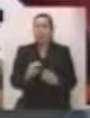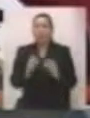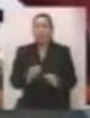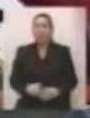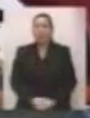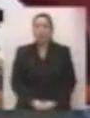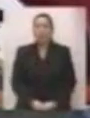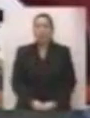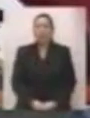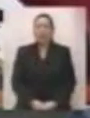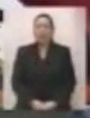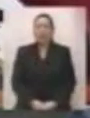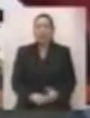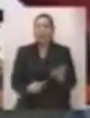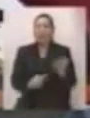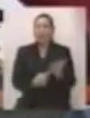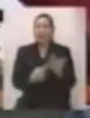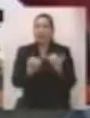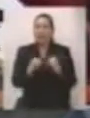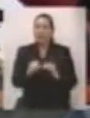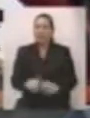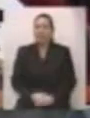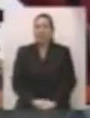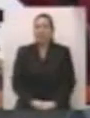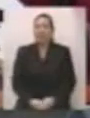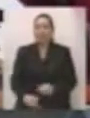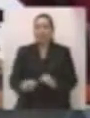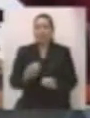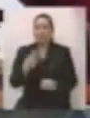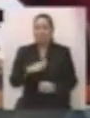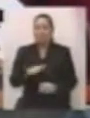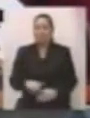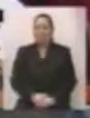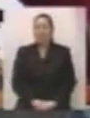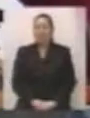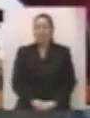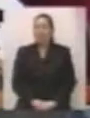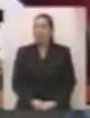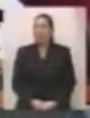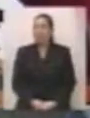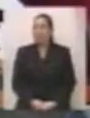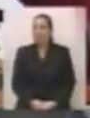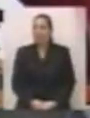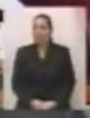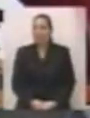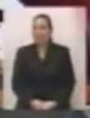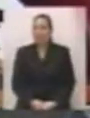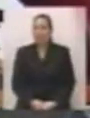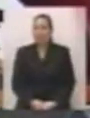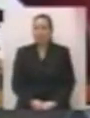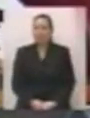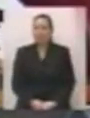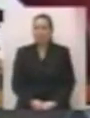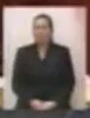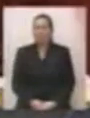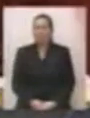seguro y responsable de las tecnologías de la información y comunicaciones por niños, niñas y adolescentes.